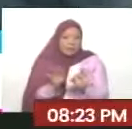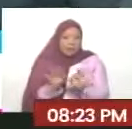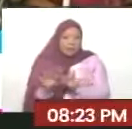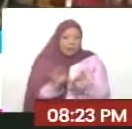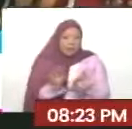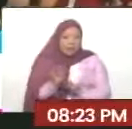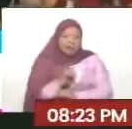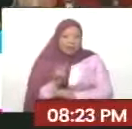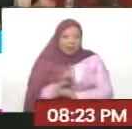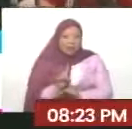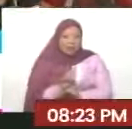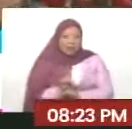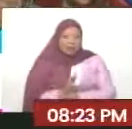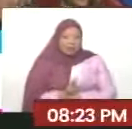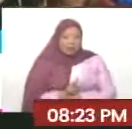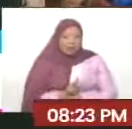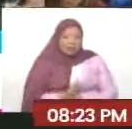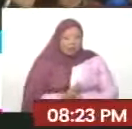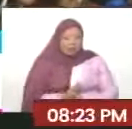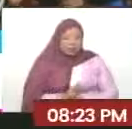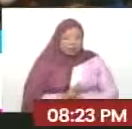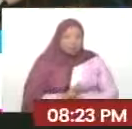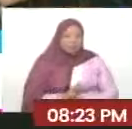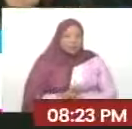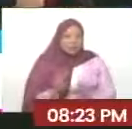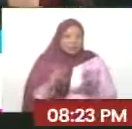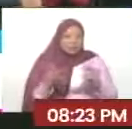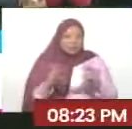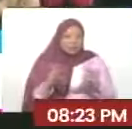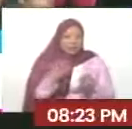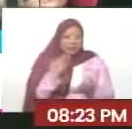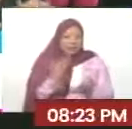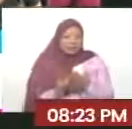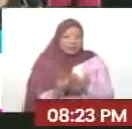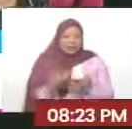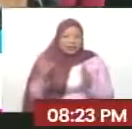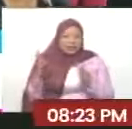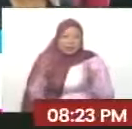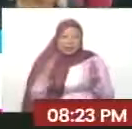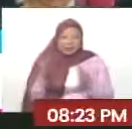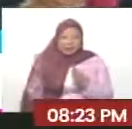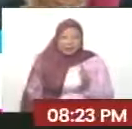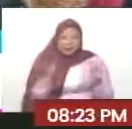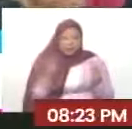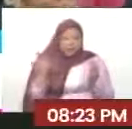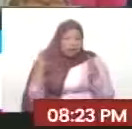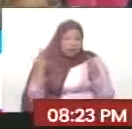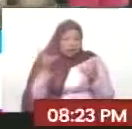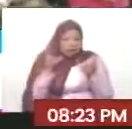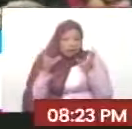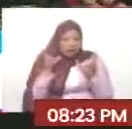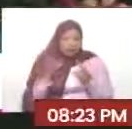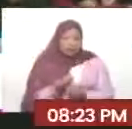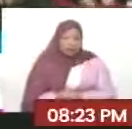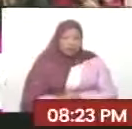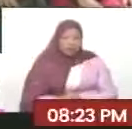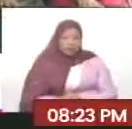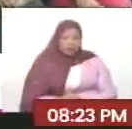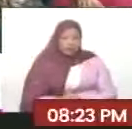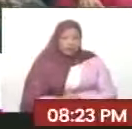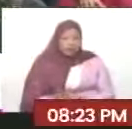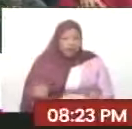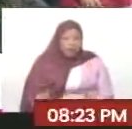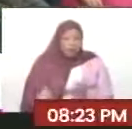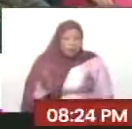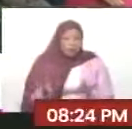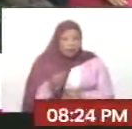prepararse, pues. Oye, presidente, sobre este tema, también, presidente, han querido